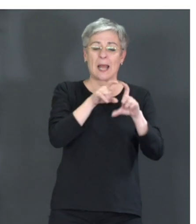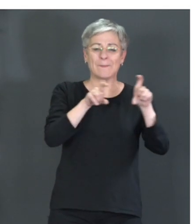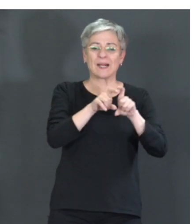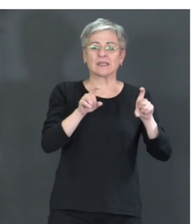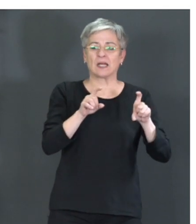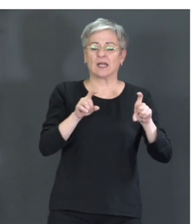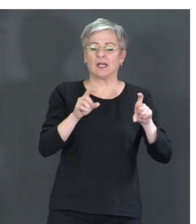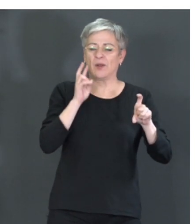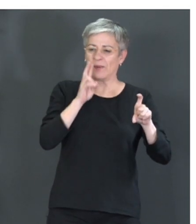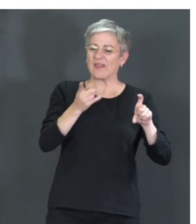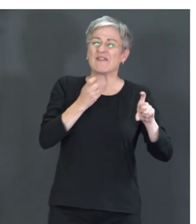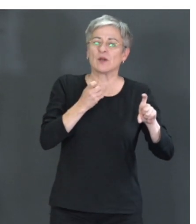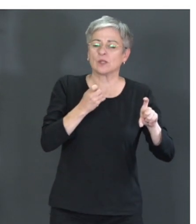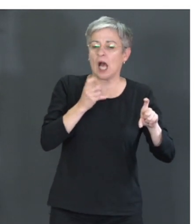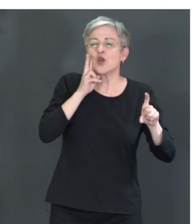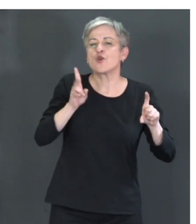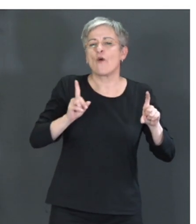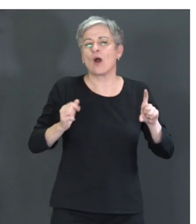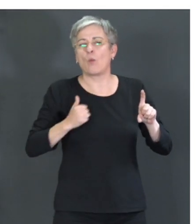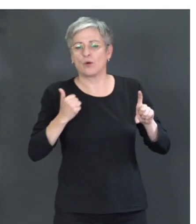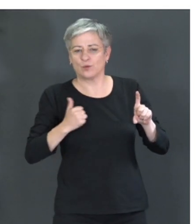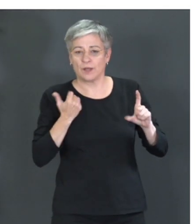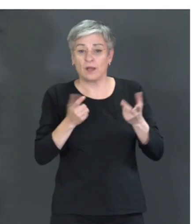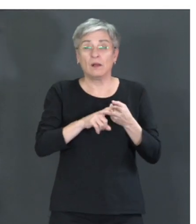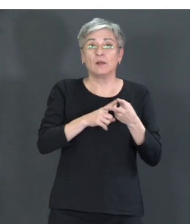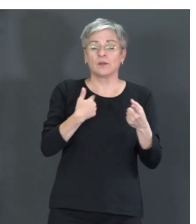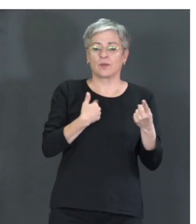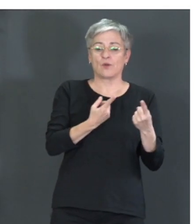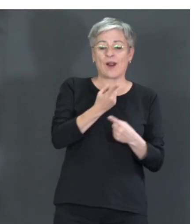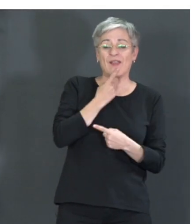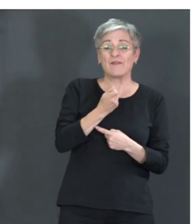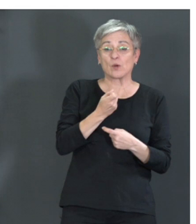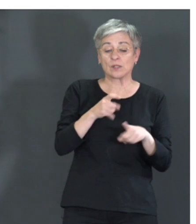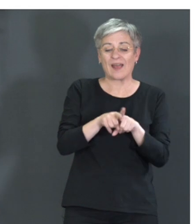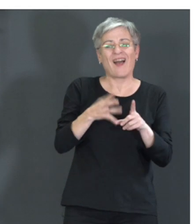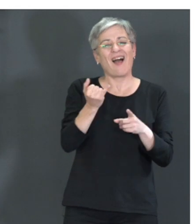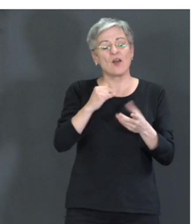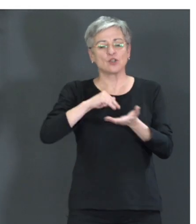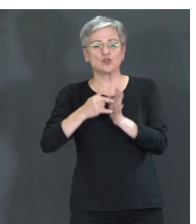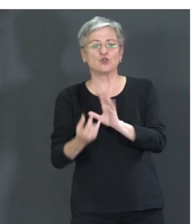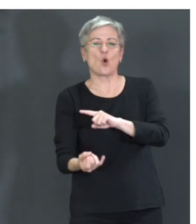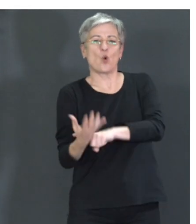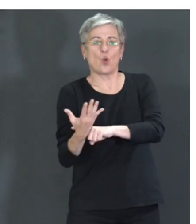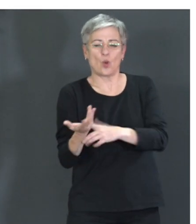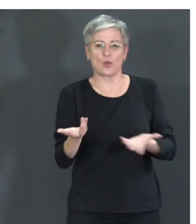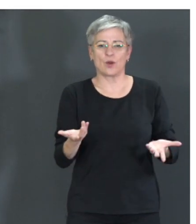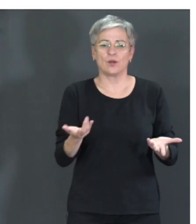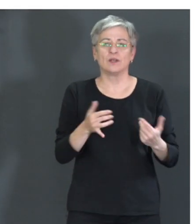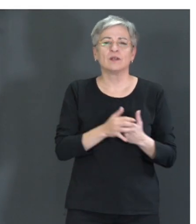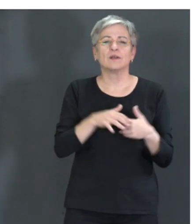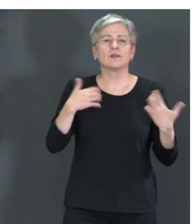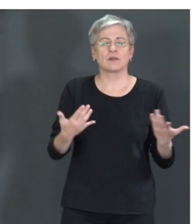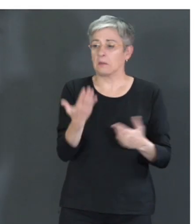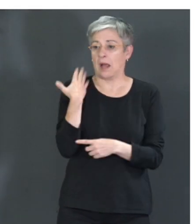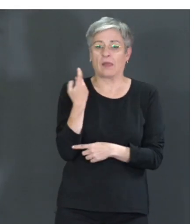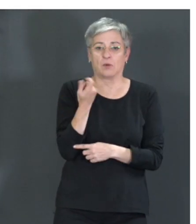son oportunidades, ¿no? Y cada dificultad tienes una solución para esa dificultad. Entonces, es lo que decíamos hace